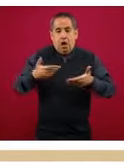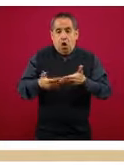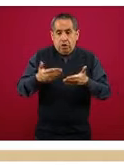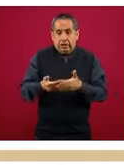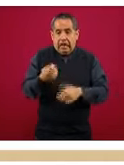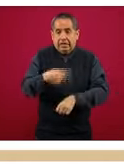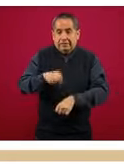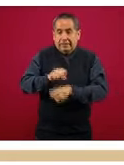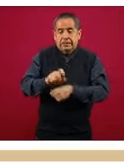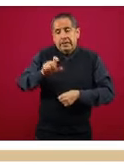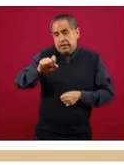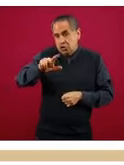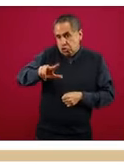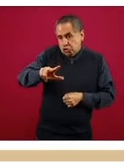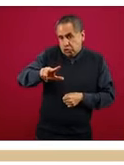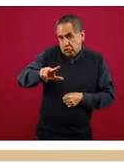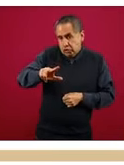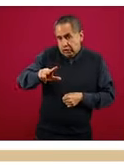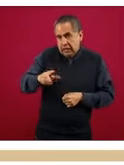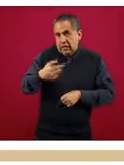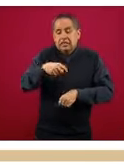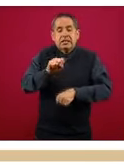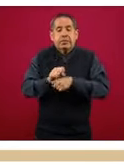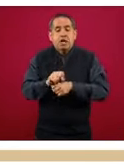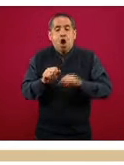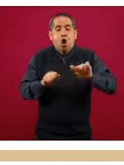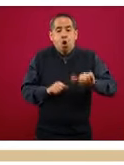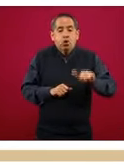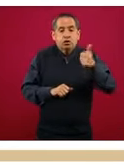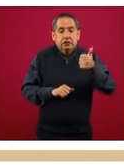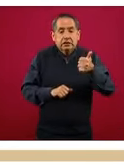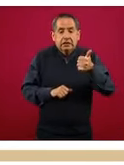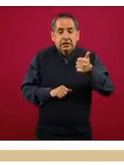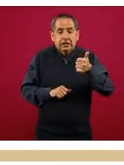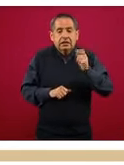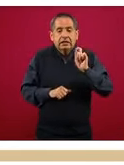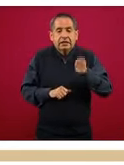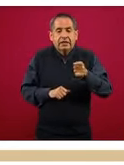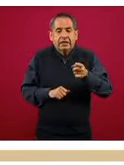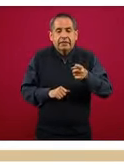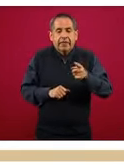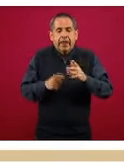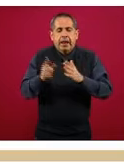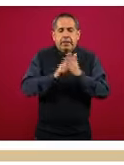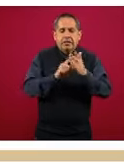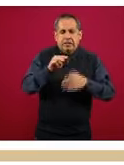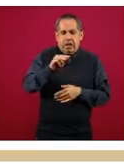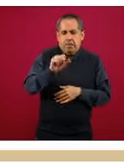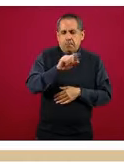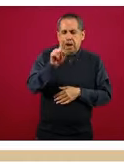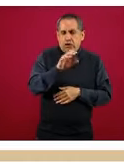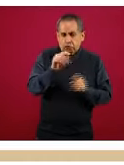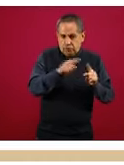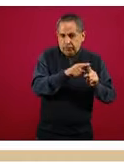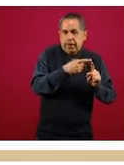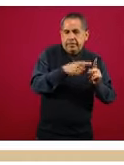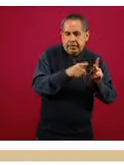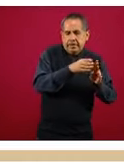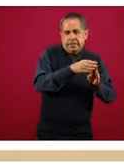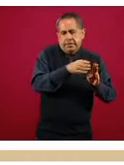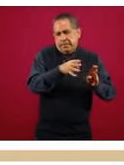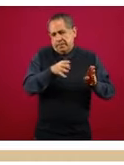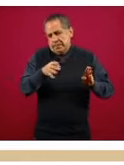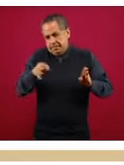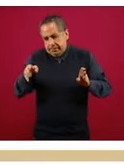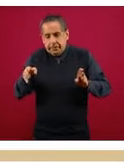estamos en la semana 28. En la semana 11 es en el mes de marzo. Y podemos ver, de acuerdo a